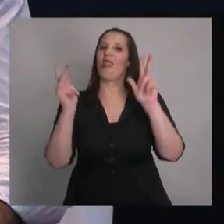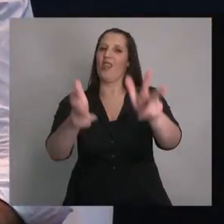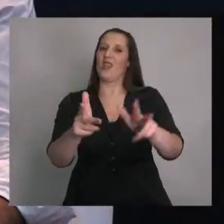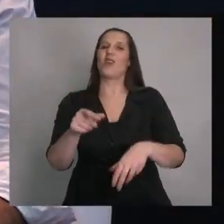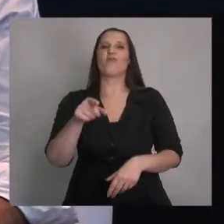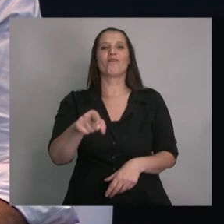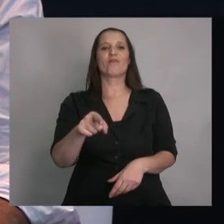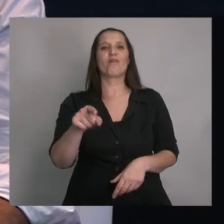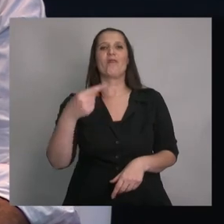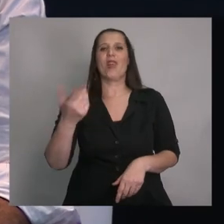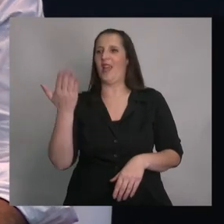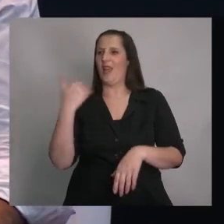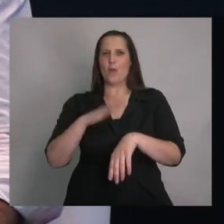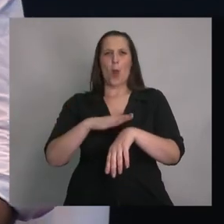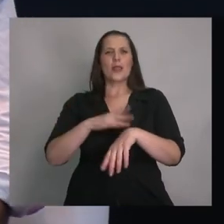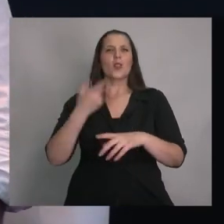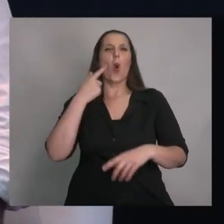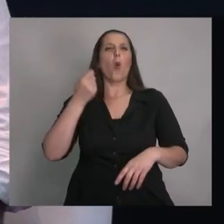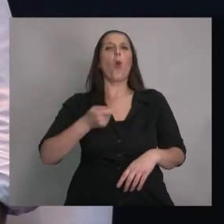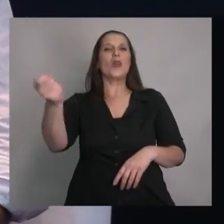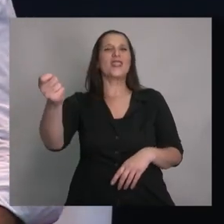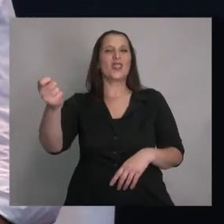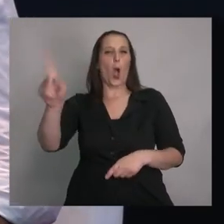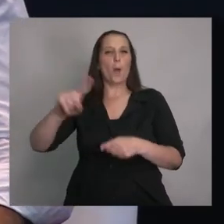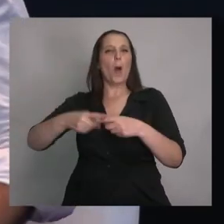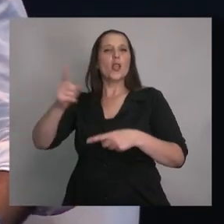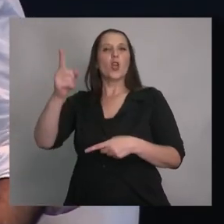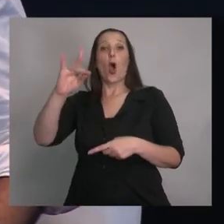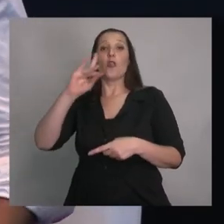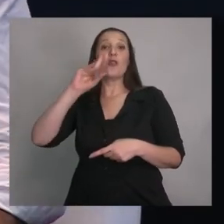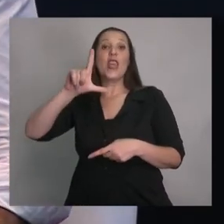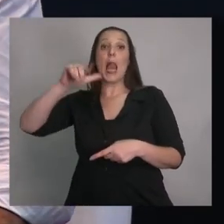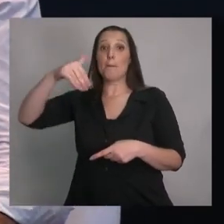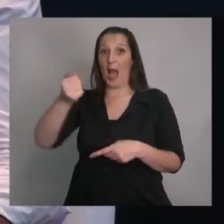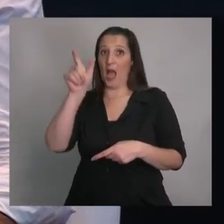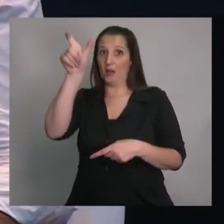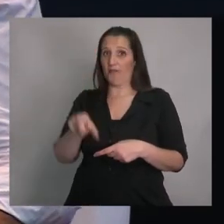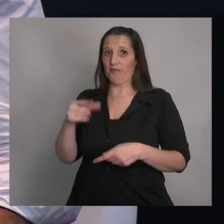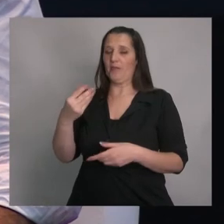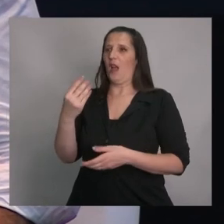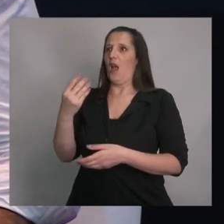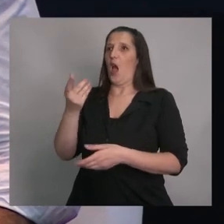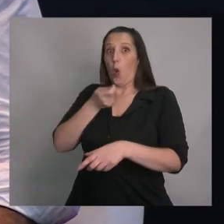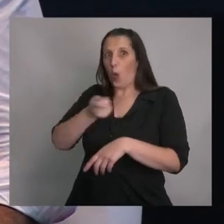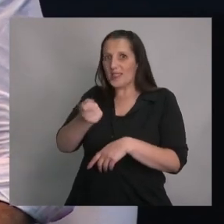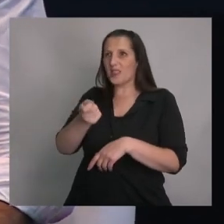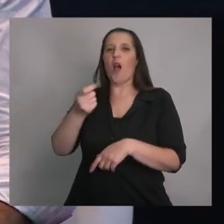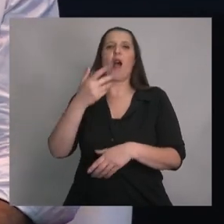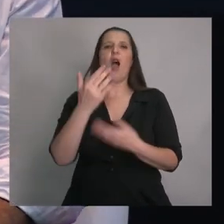en un proceso de impeachment dilma rousseff vilma recibió una carta de leonardo padura